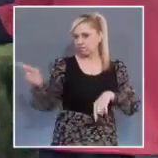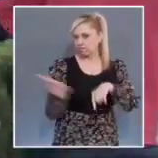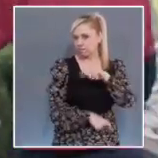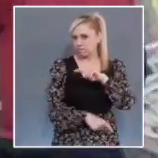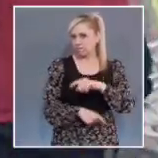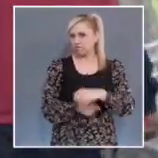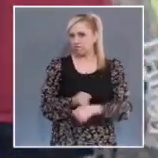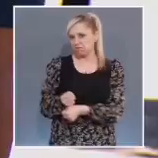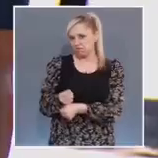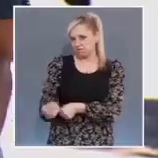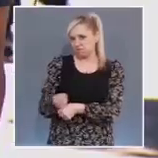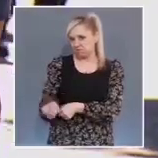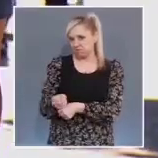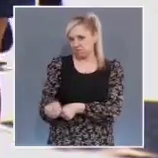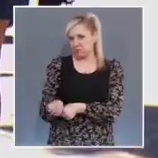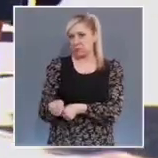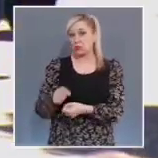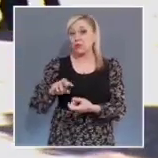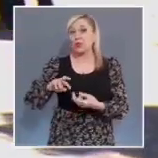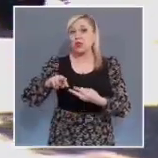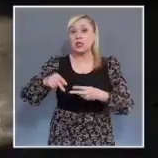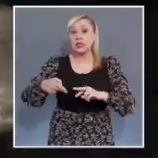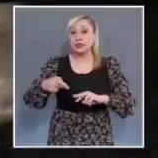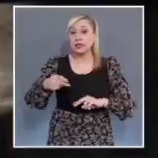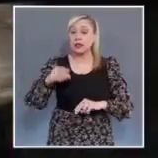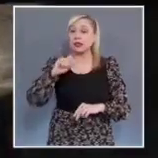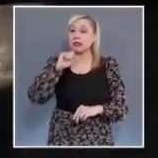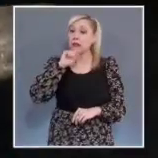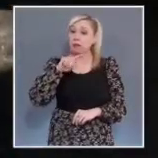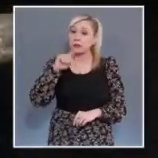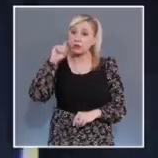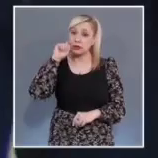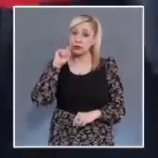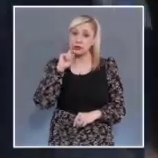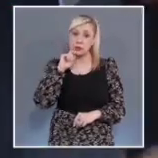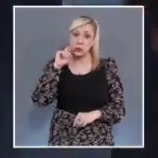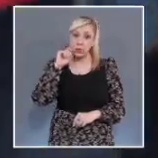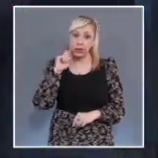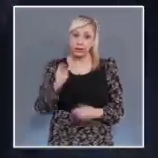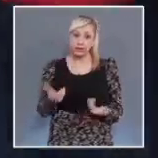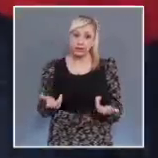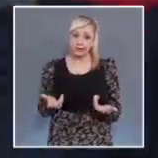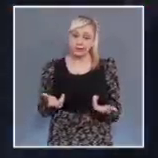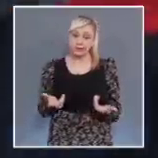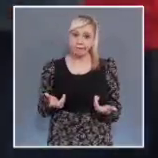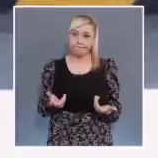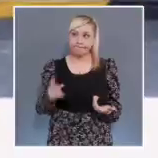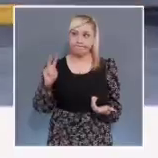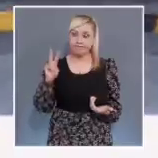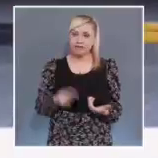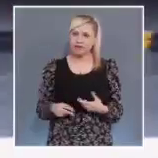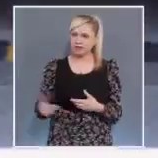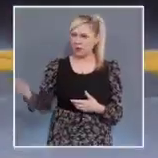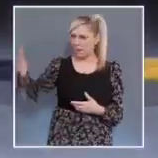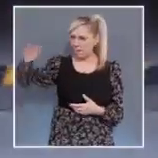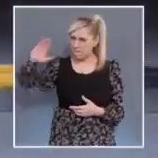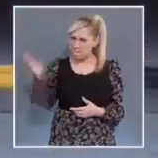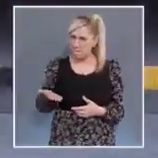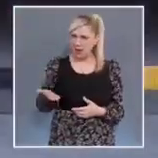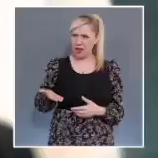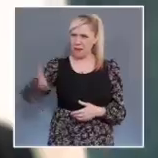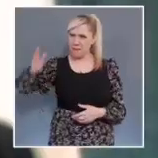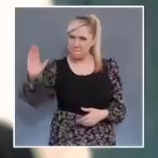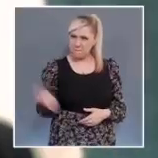Datos de la UNICEF revelan que 5 de cada 10 niñas, niños y adolescentes son educados con métodos violentos. No obstante, la violencia